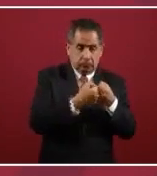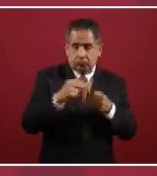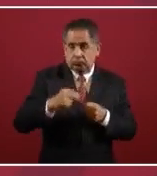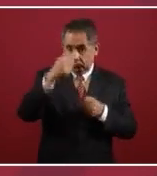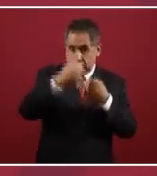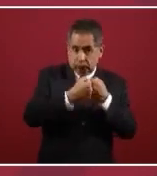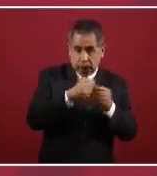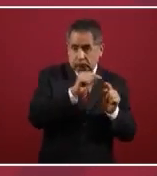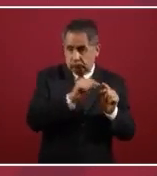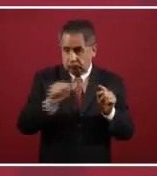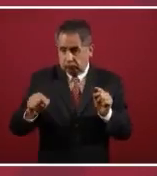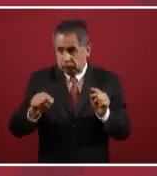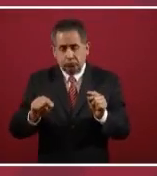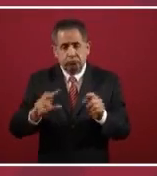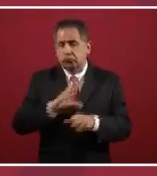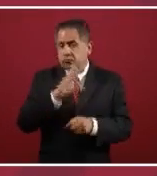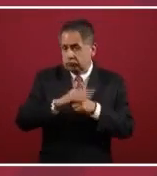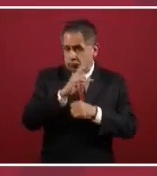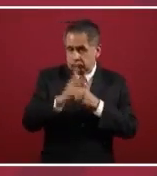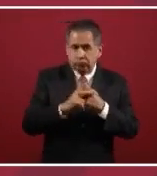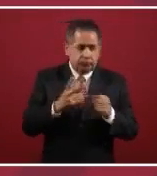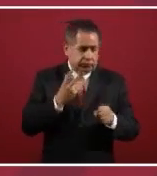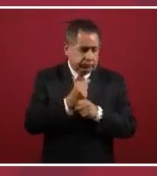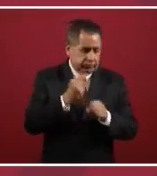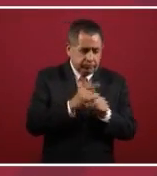norte en el país.